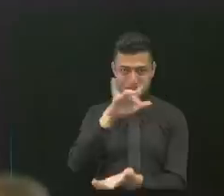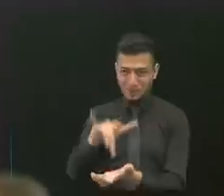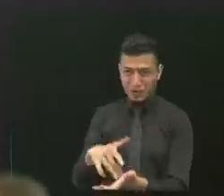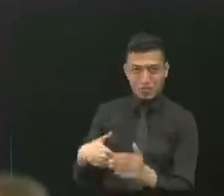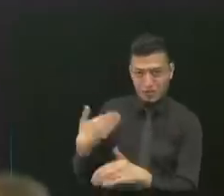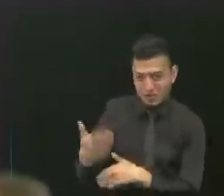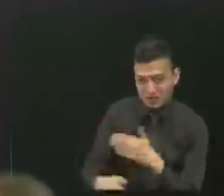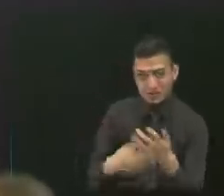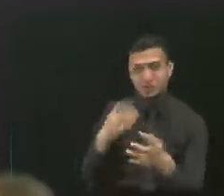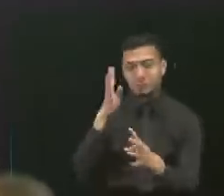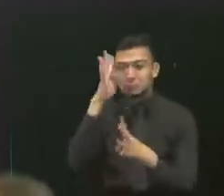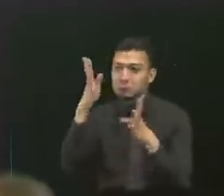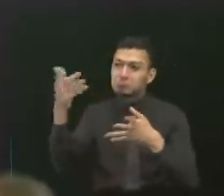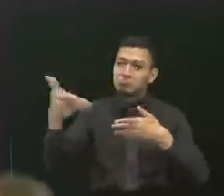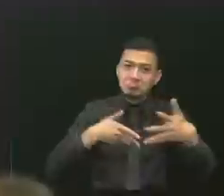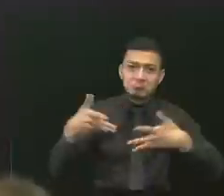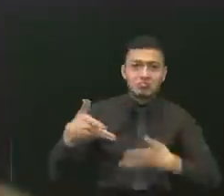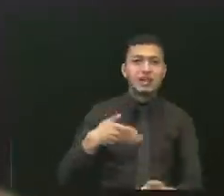mes hicimos co-creación, recibimos